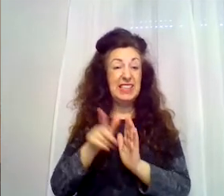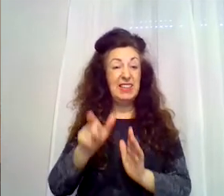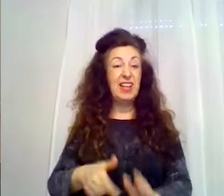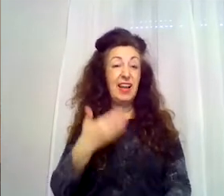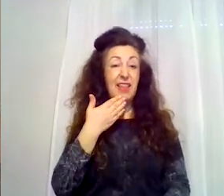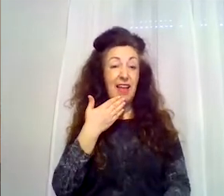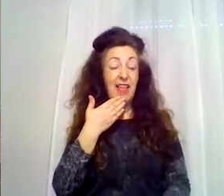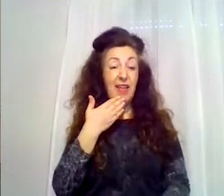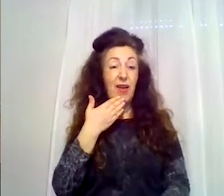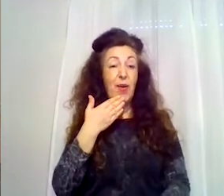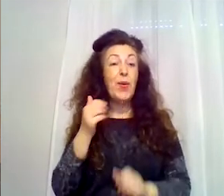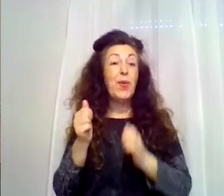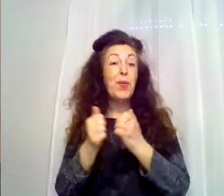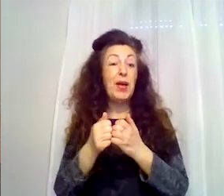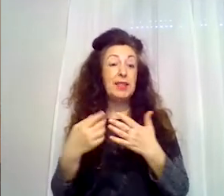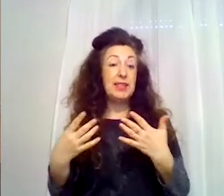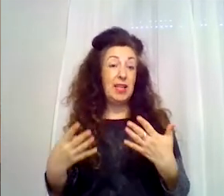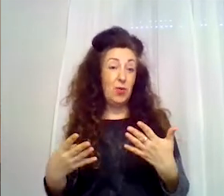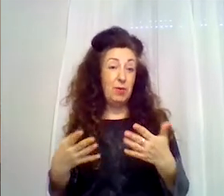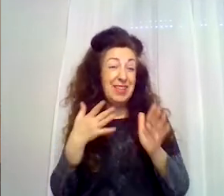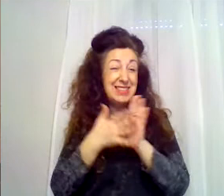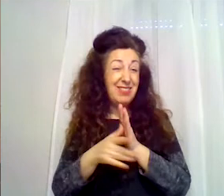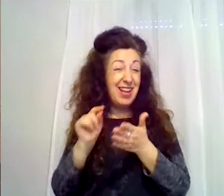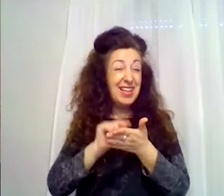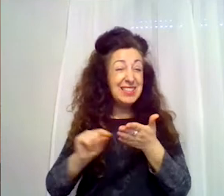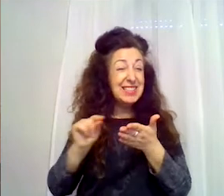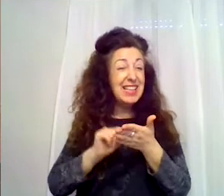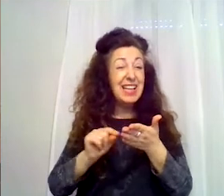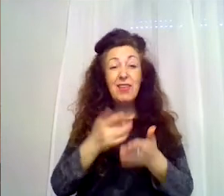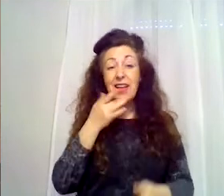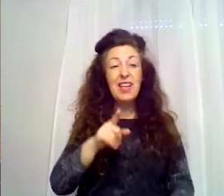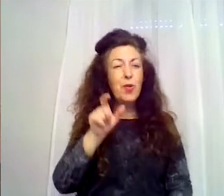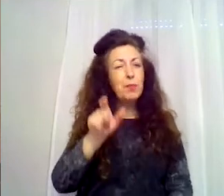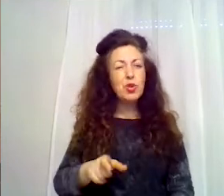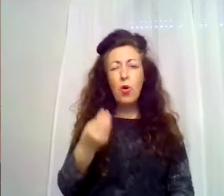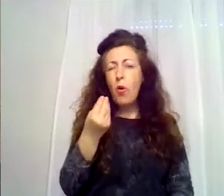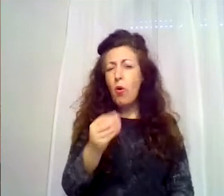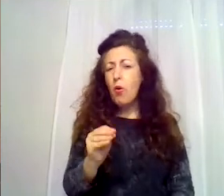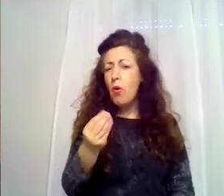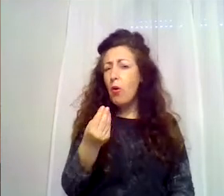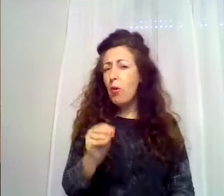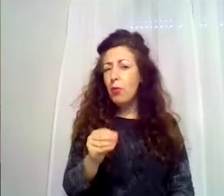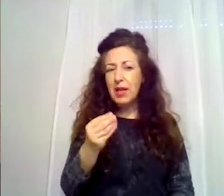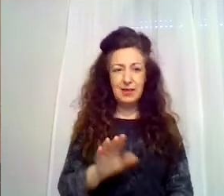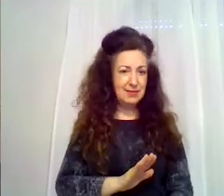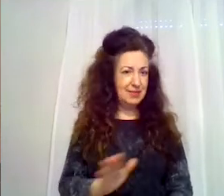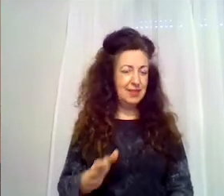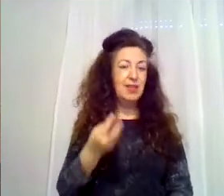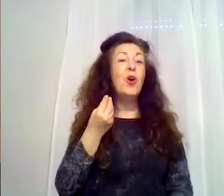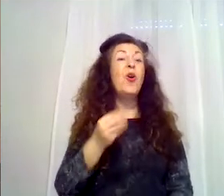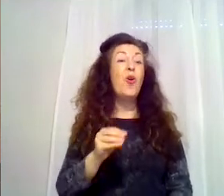cano, a lo mejor habría que entender que esa O final no era cano, sino cano,